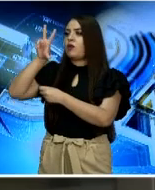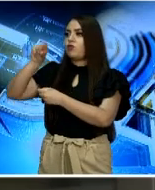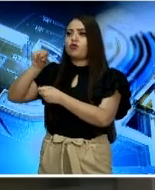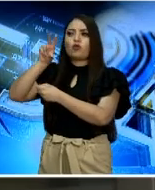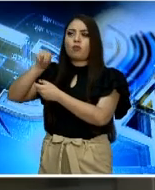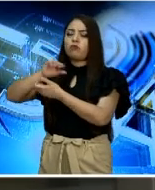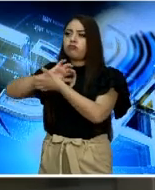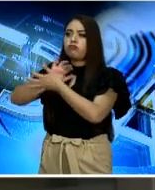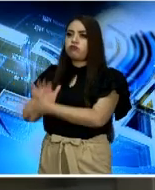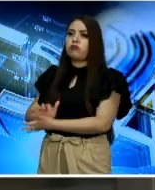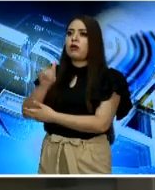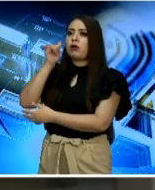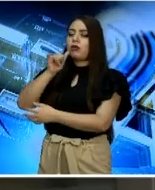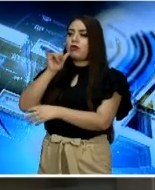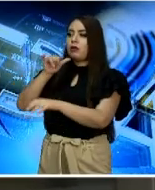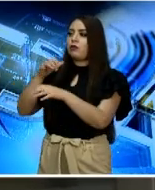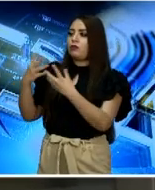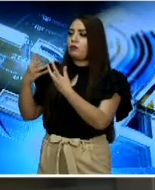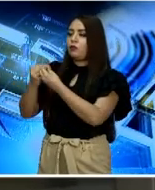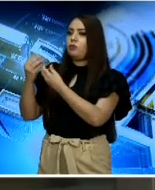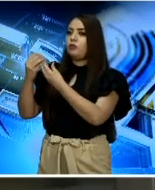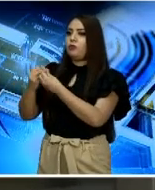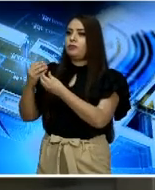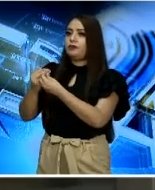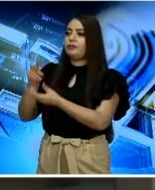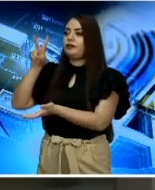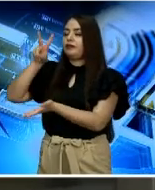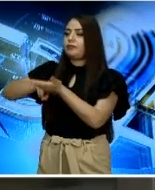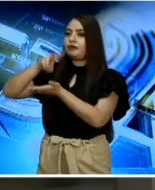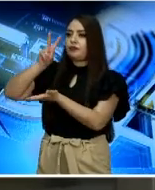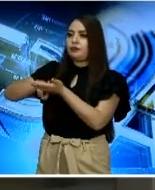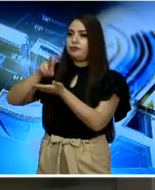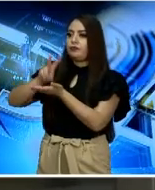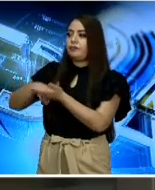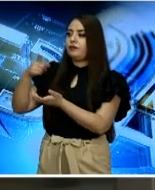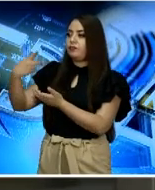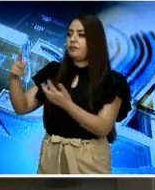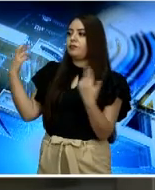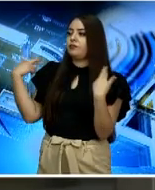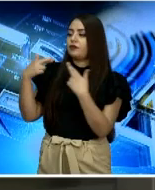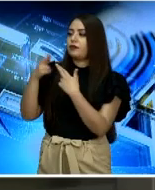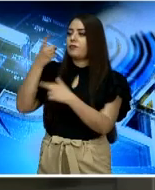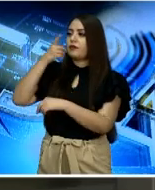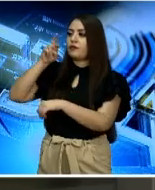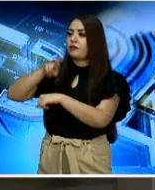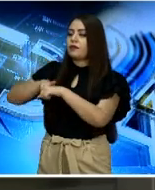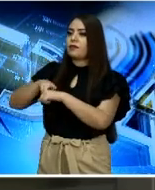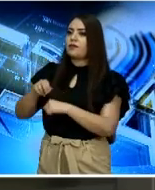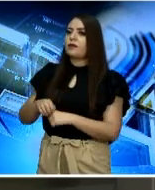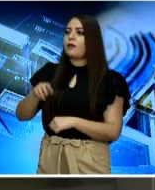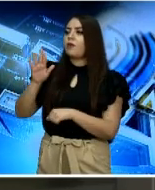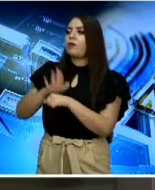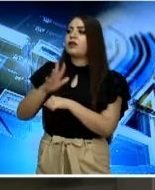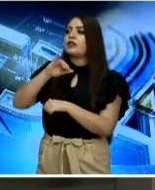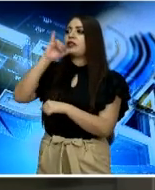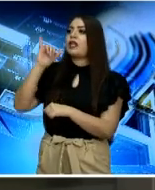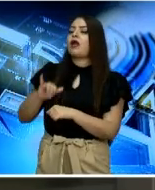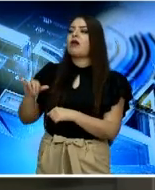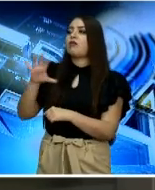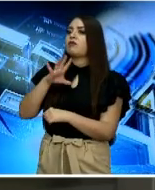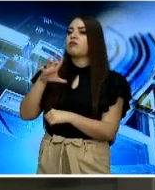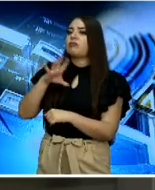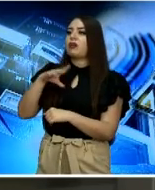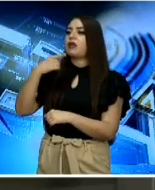inclusiva, democrática y pacífica de parte de su maestra y directora, porque jamás hubo alguna queja de la madre de